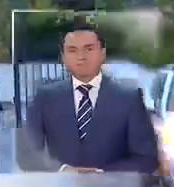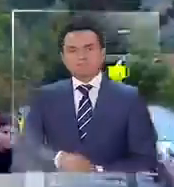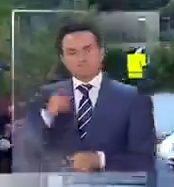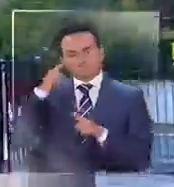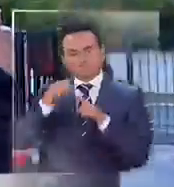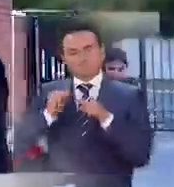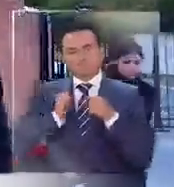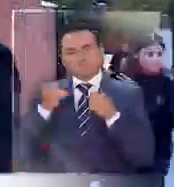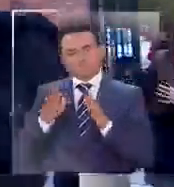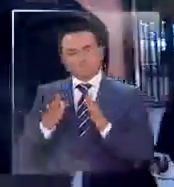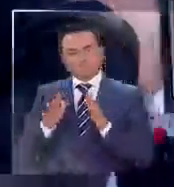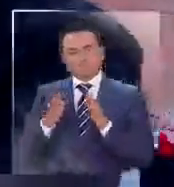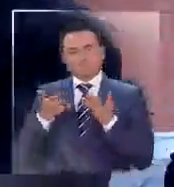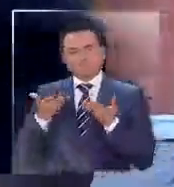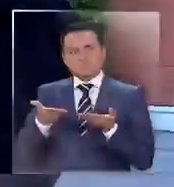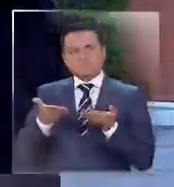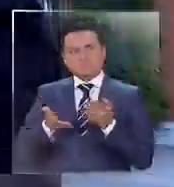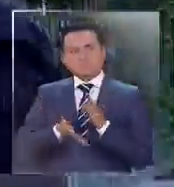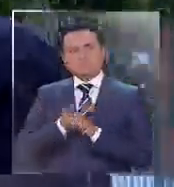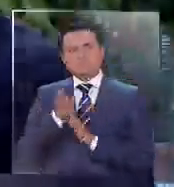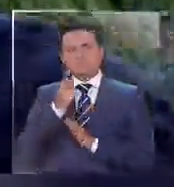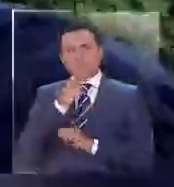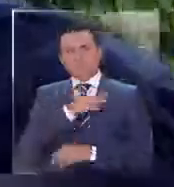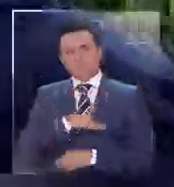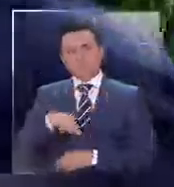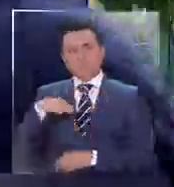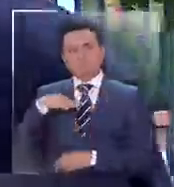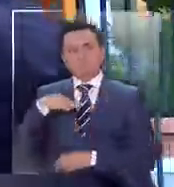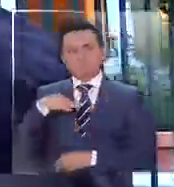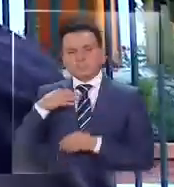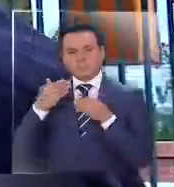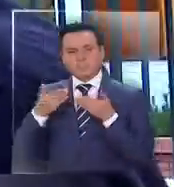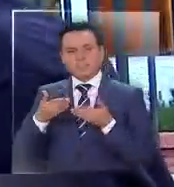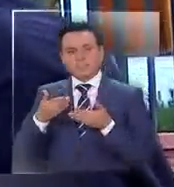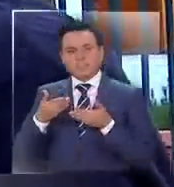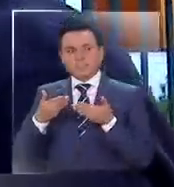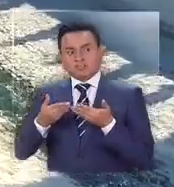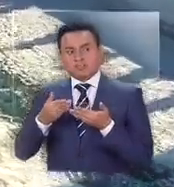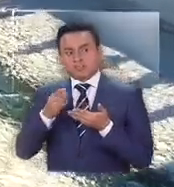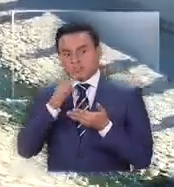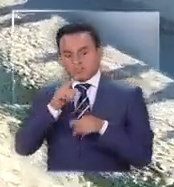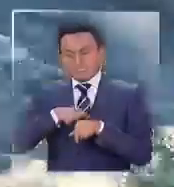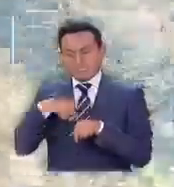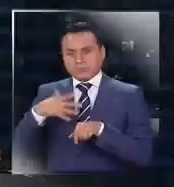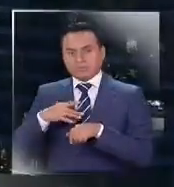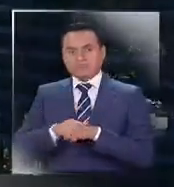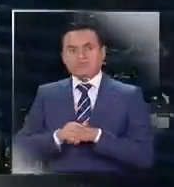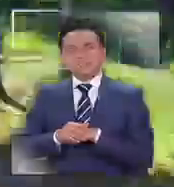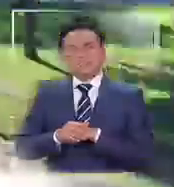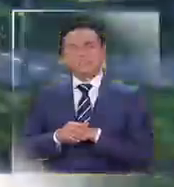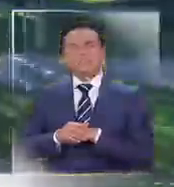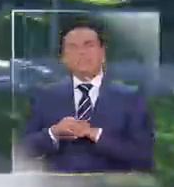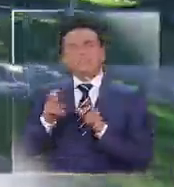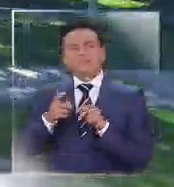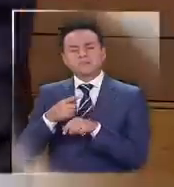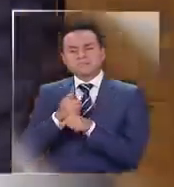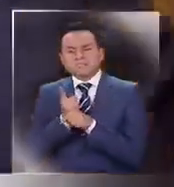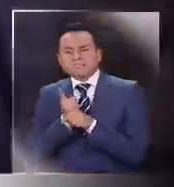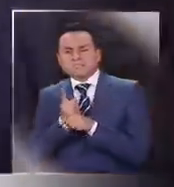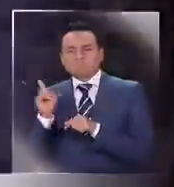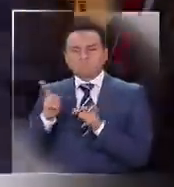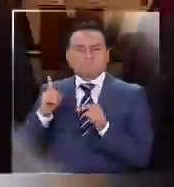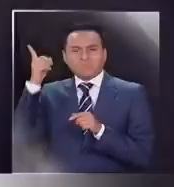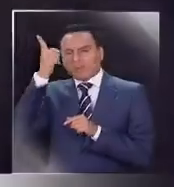Misión cumplida entonces y parte su día, ministro. Sí, parte mi día que estos son los minutos clave. A Encuentro Icare, con la velocidad del